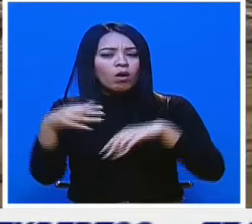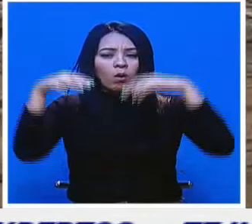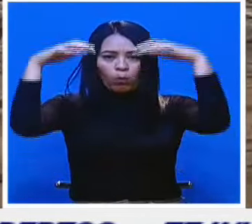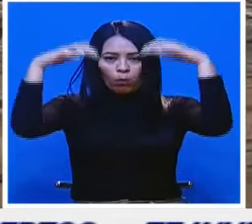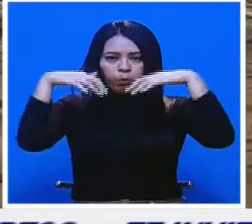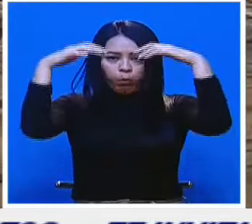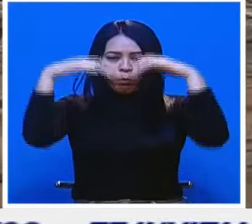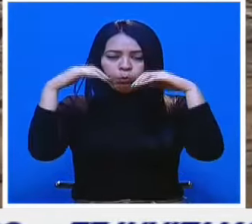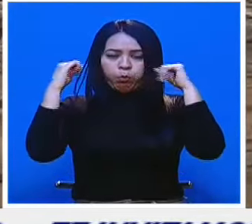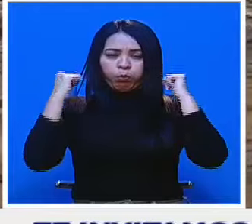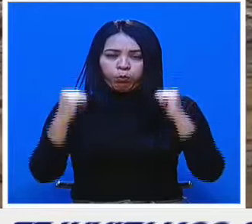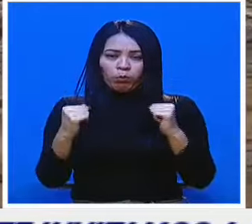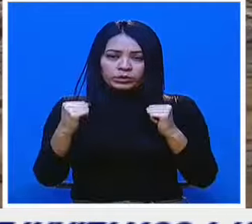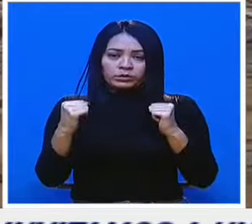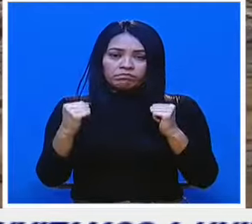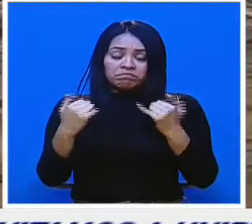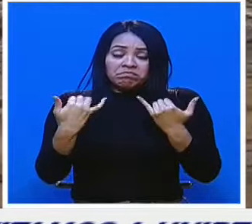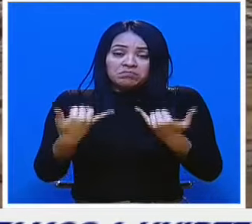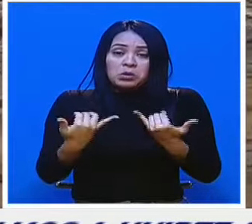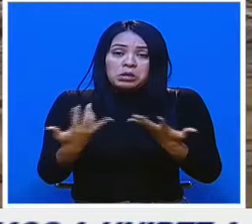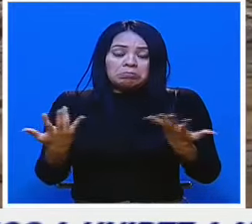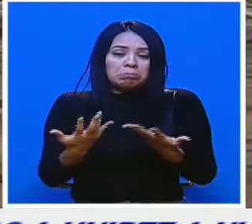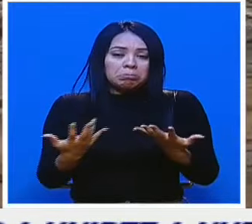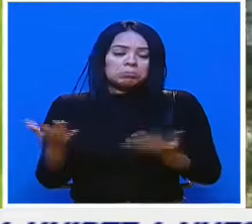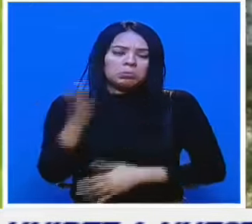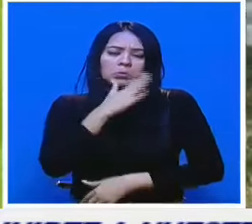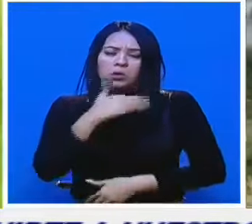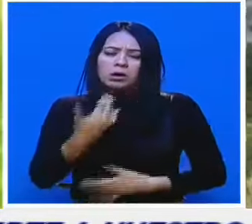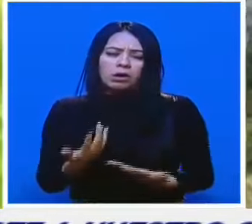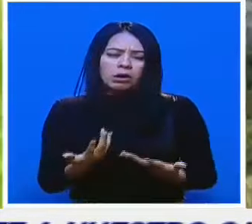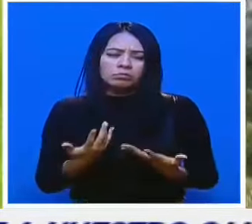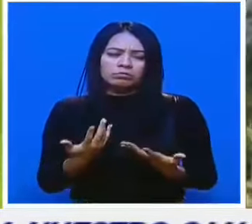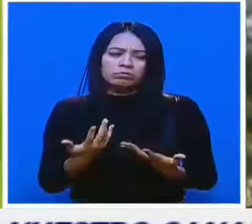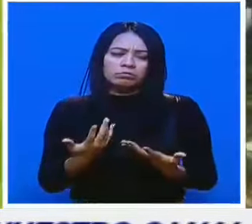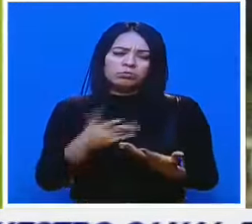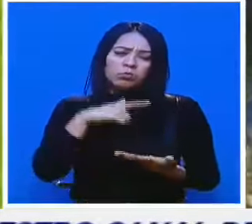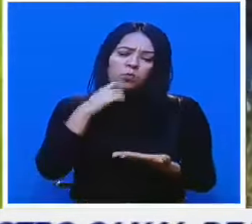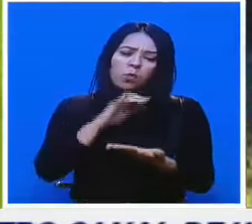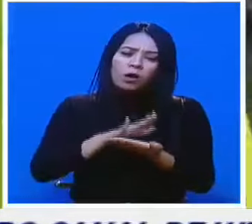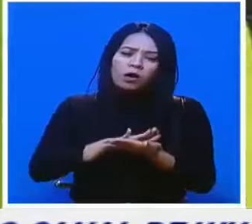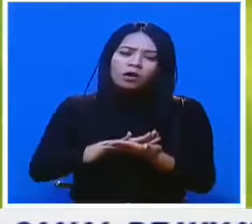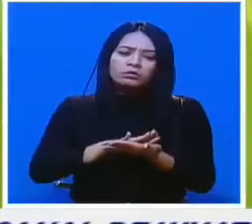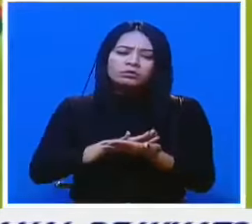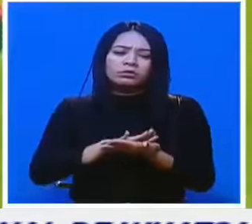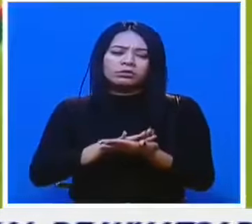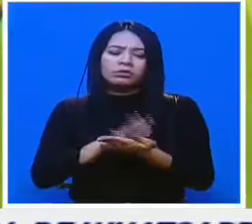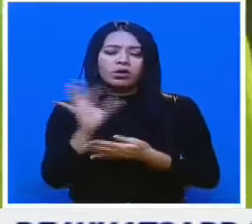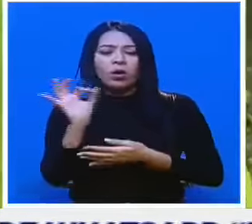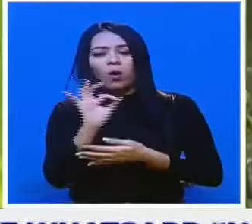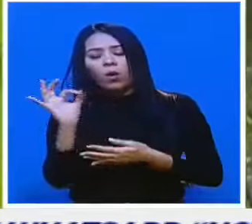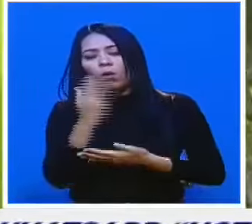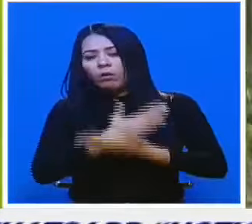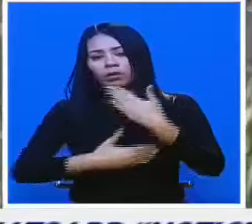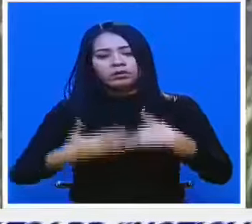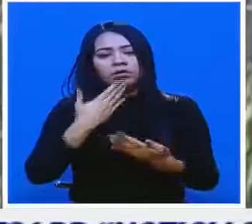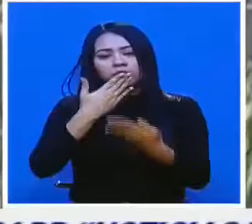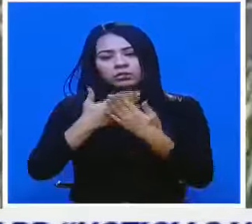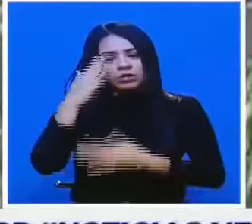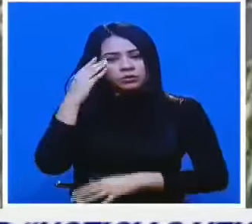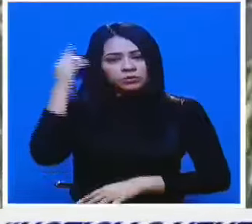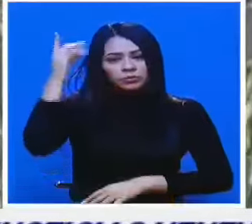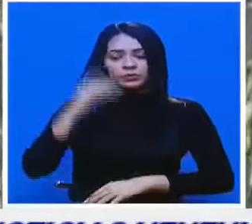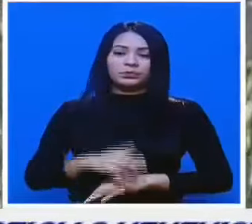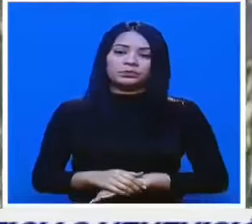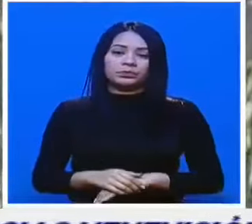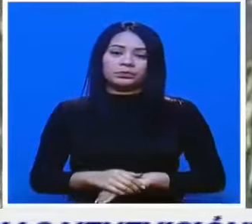Hasta ahora no hemos tenido decesos vinculados a esta lluvia. A Dios gracias. Invitamos